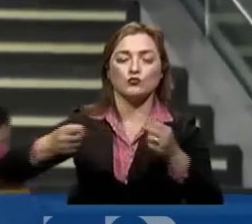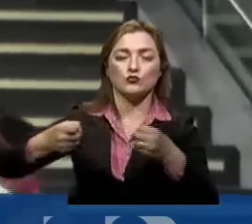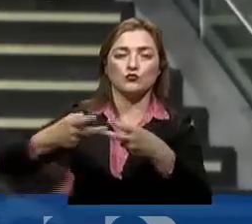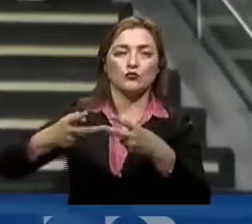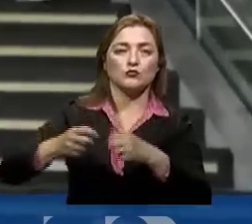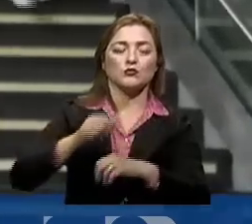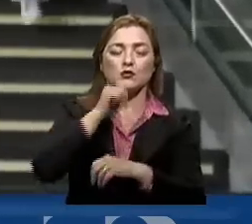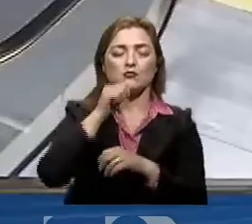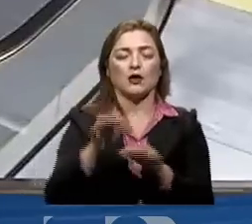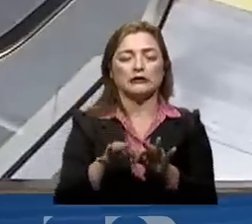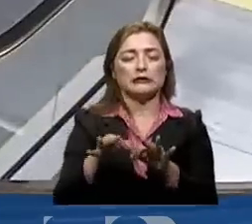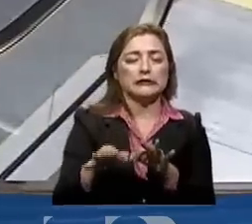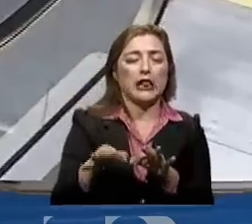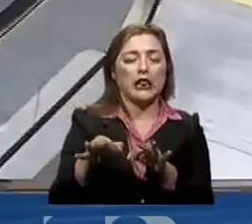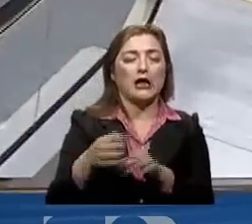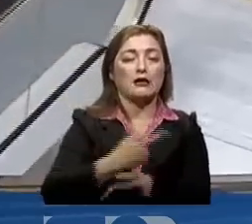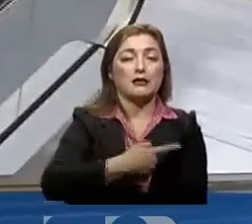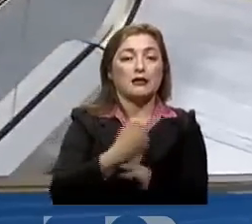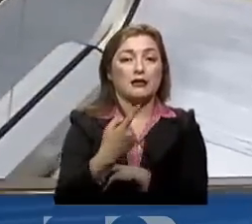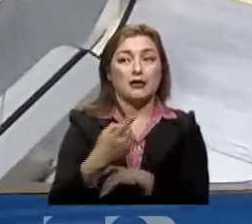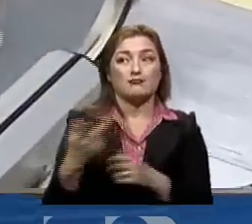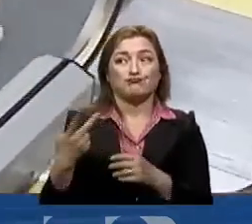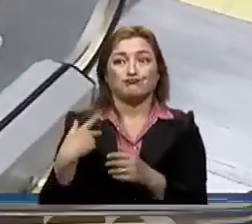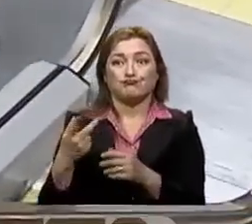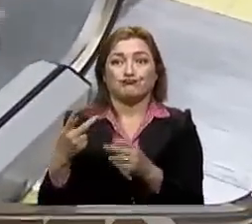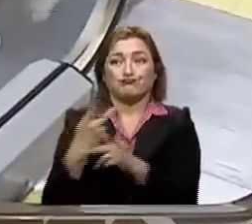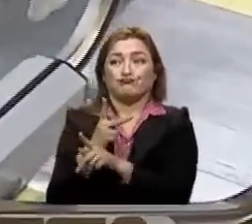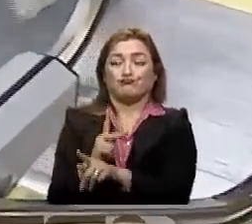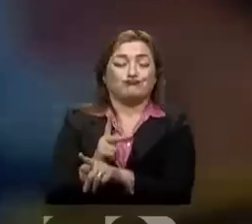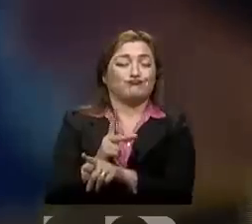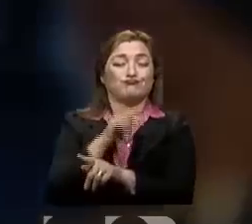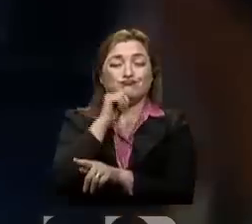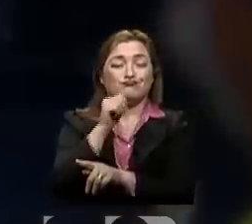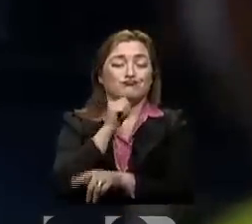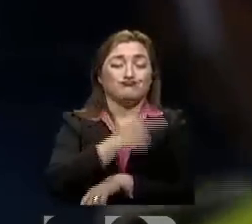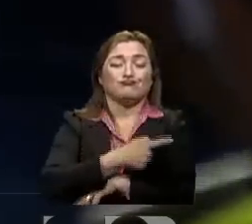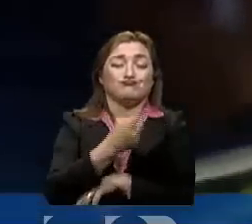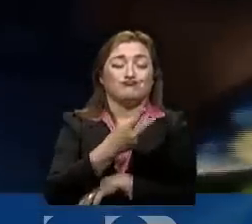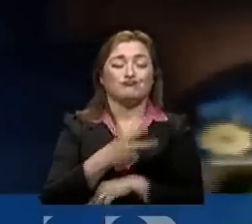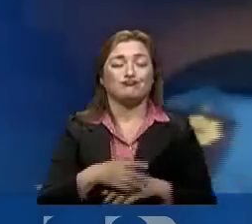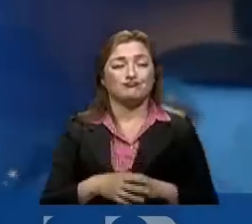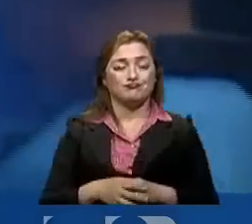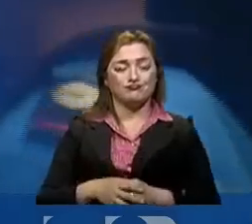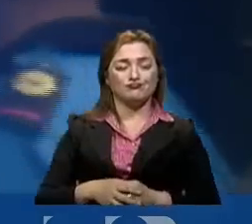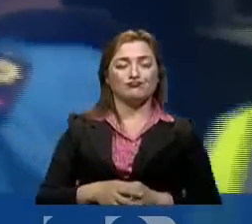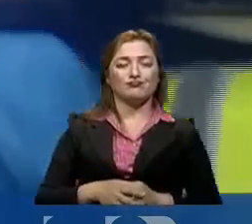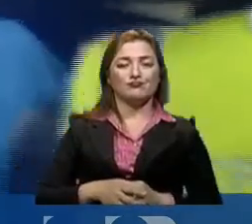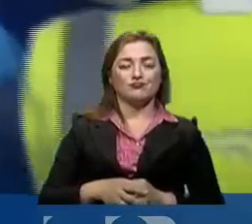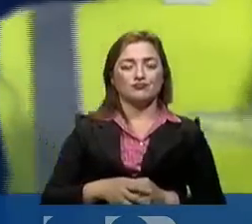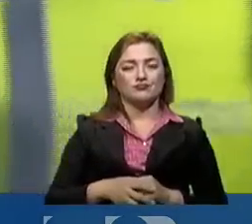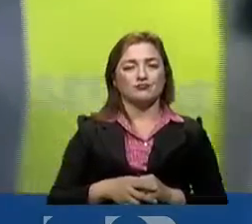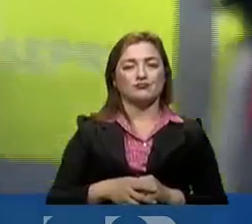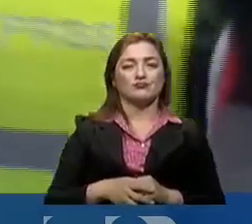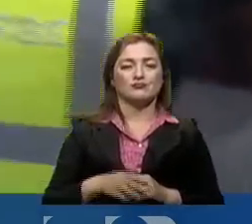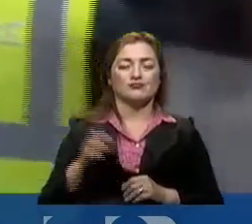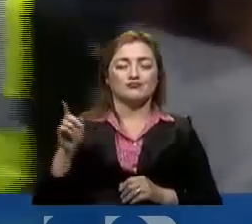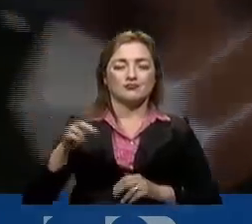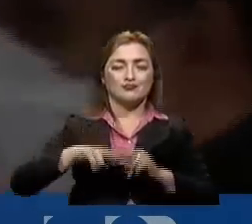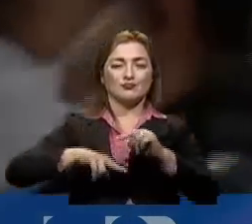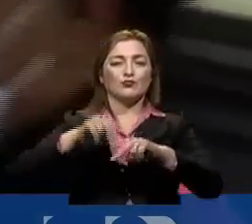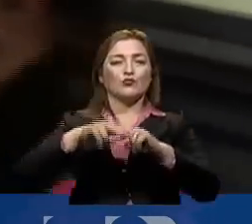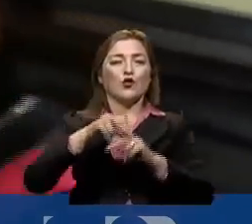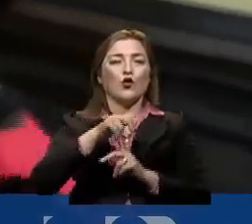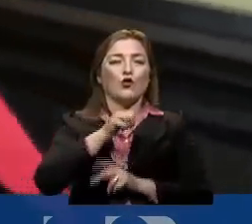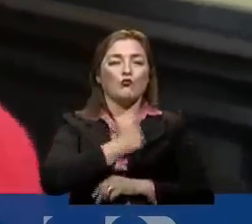quedarían unos días sin cobertura. Lo que hay que aclarar es que esta es una infraestructura de la ciudad, no es una infraestructura